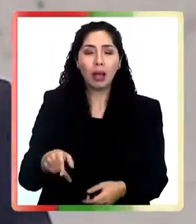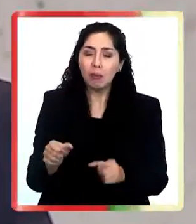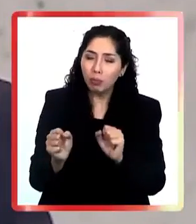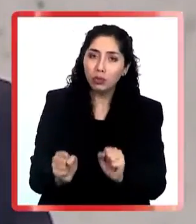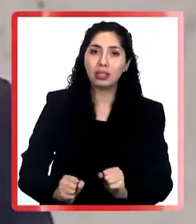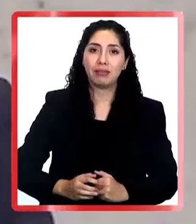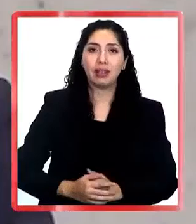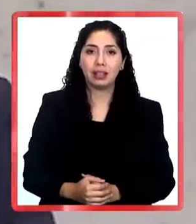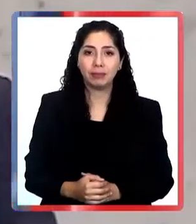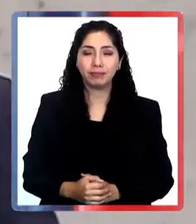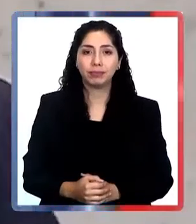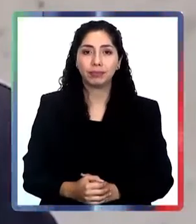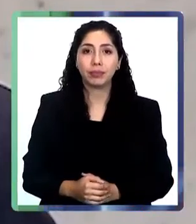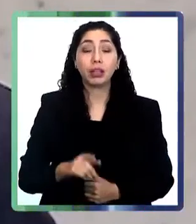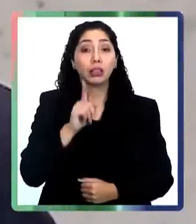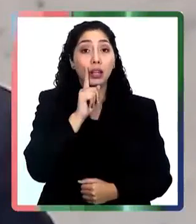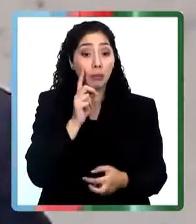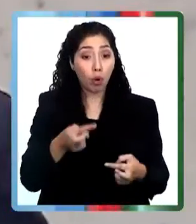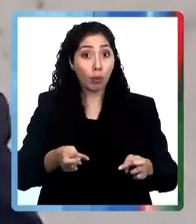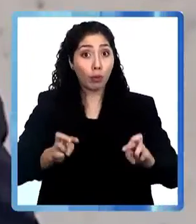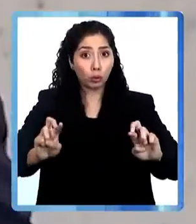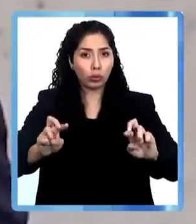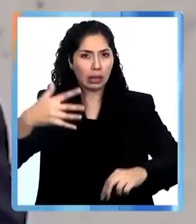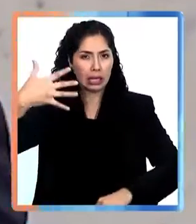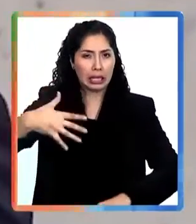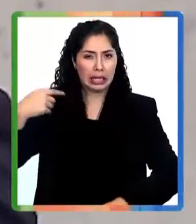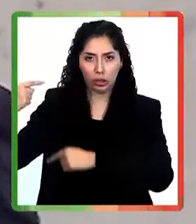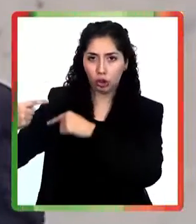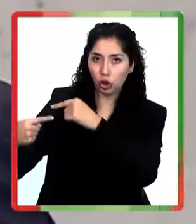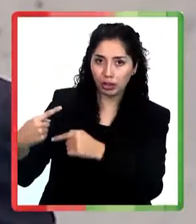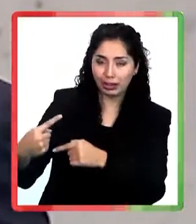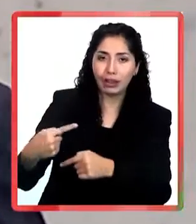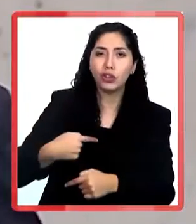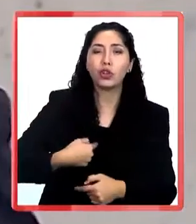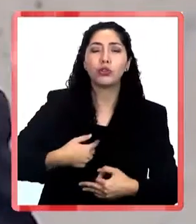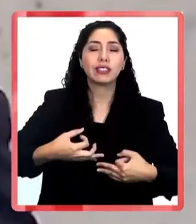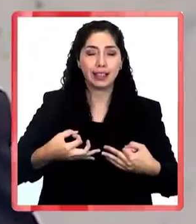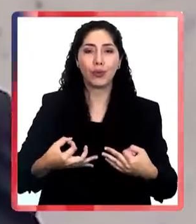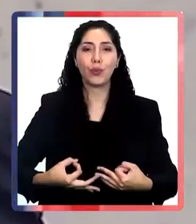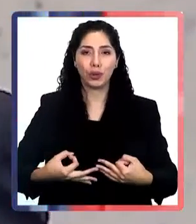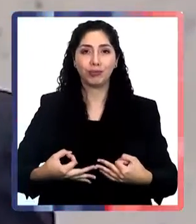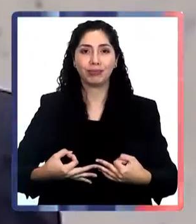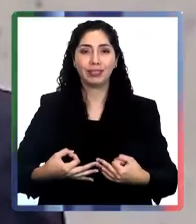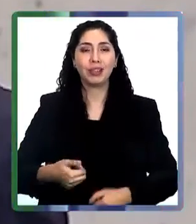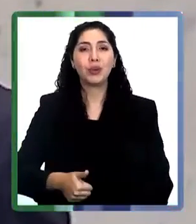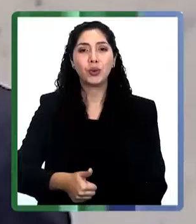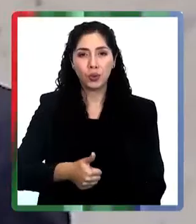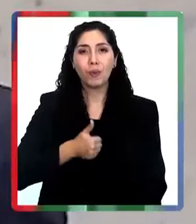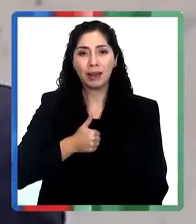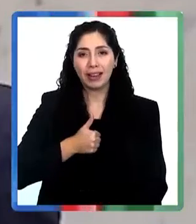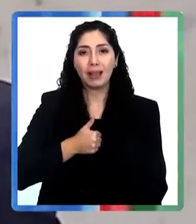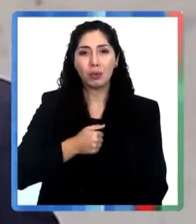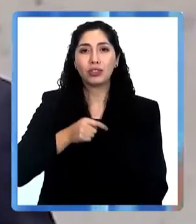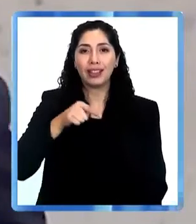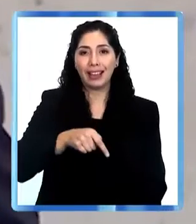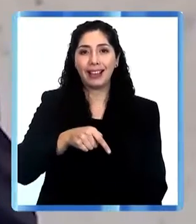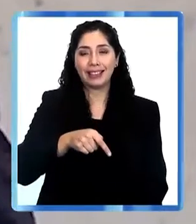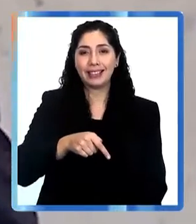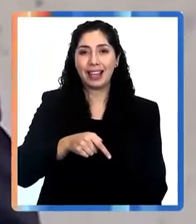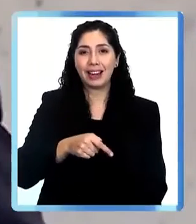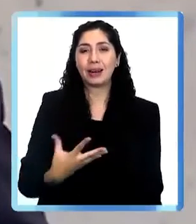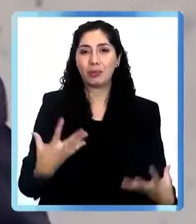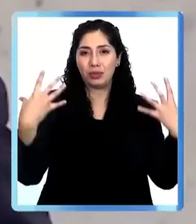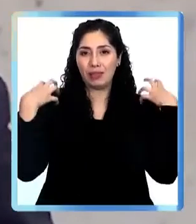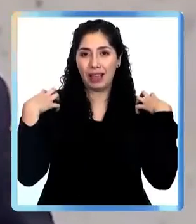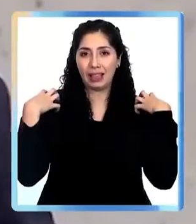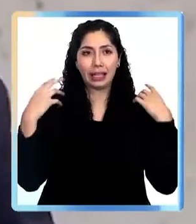posibilidades tenemos una oportunidad histórica y tengo la certeza de que cumpliremos esta tarea